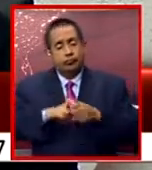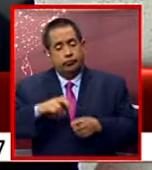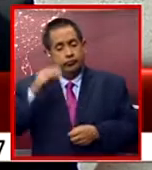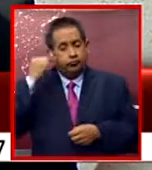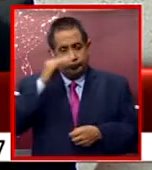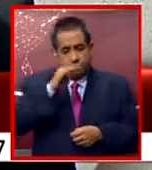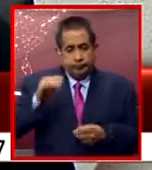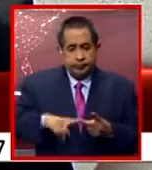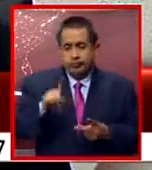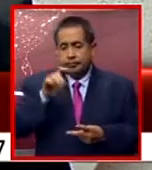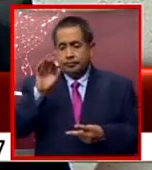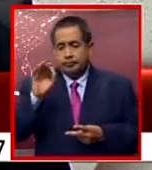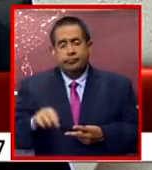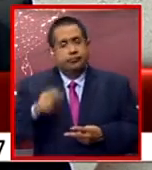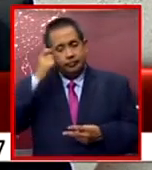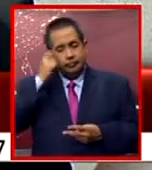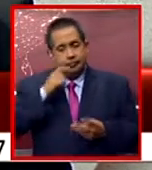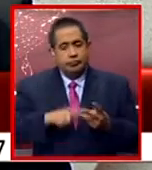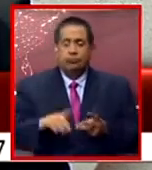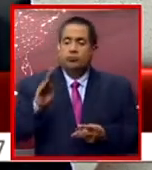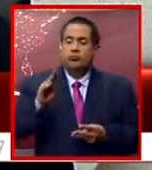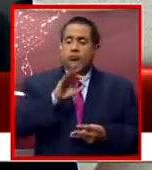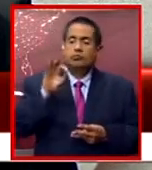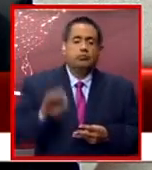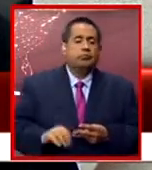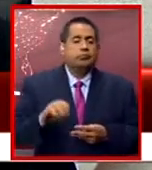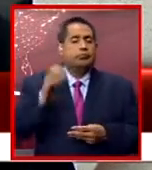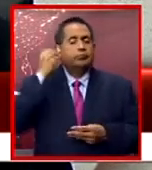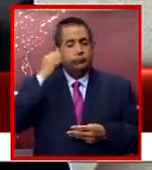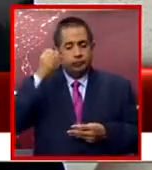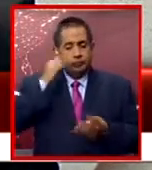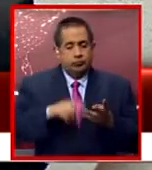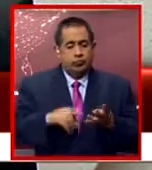Guerrero, el 90% en Oaxaca y el